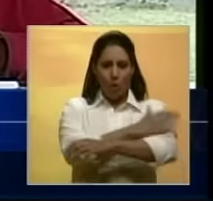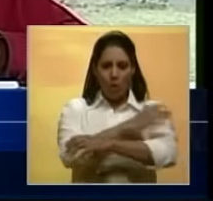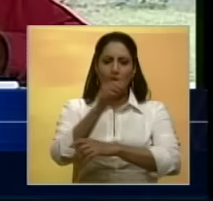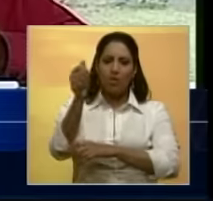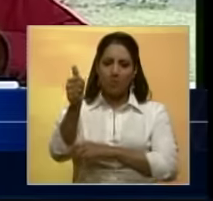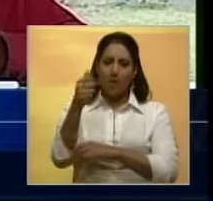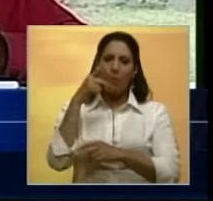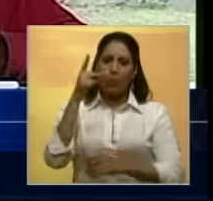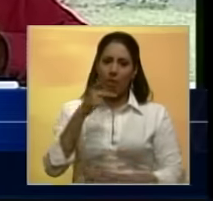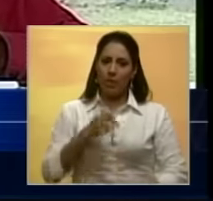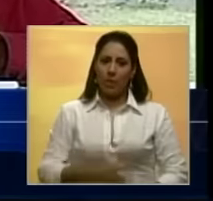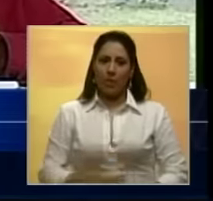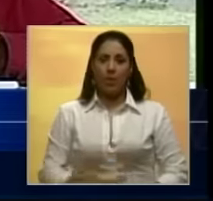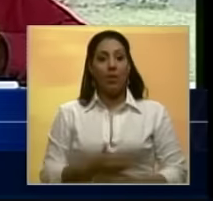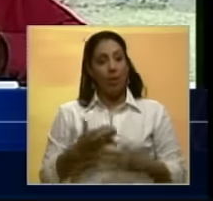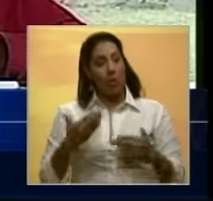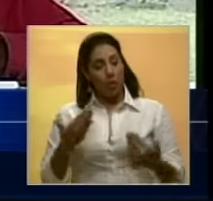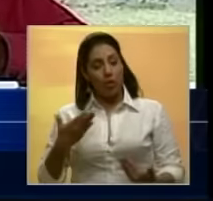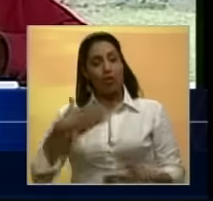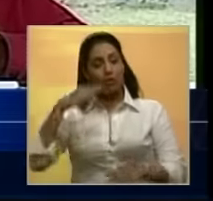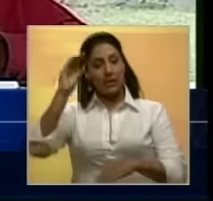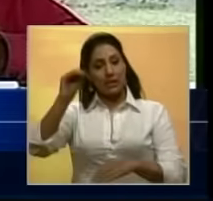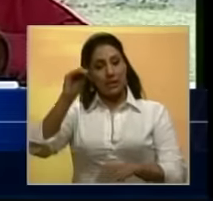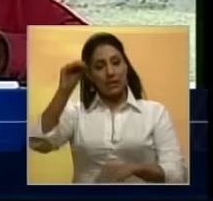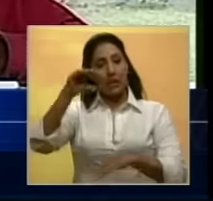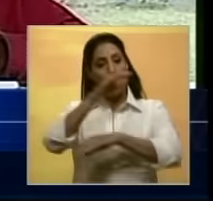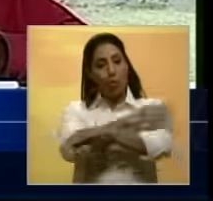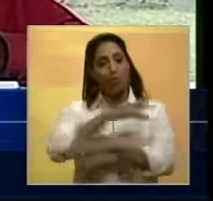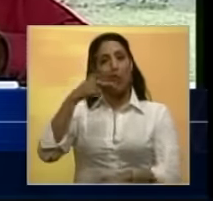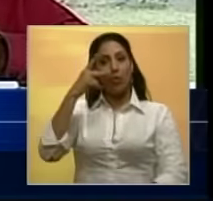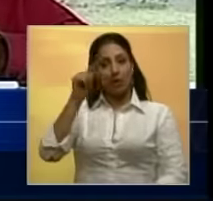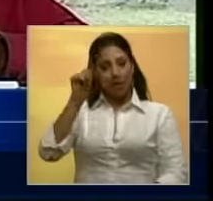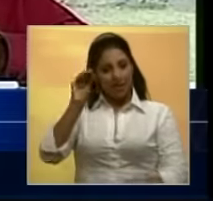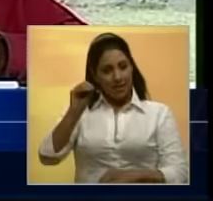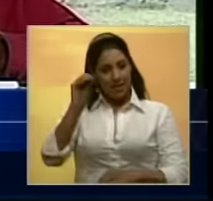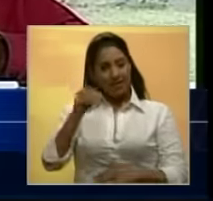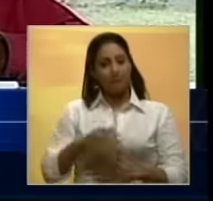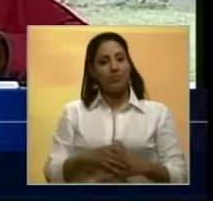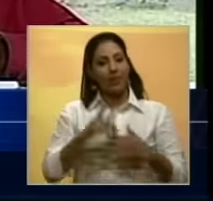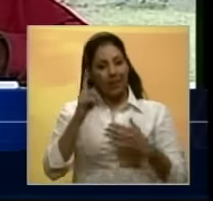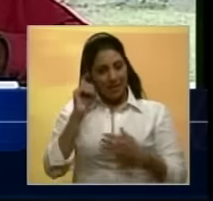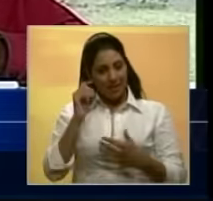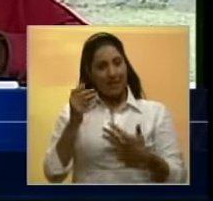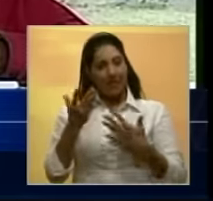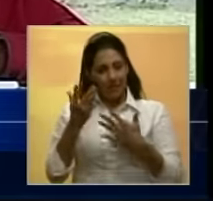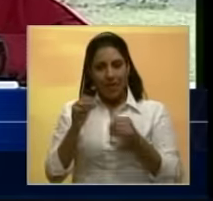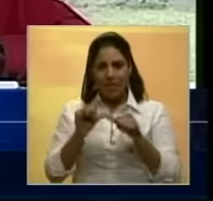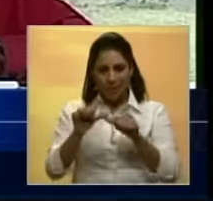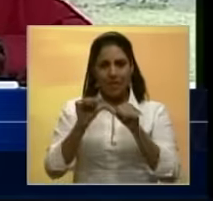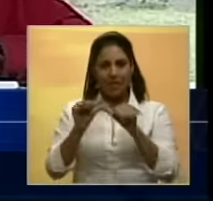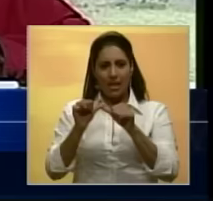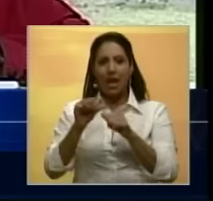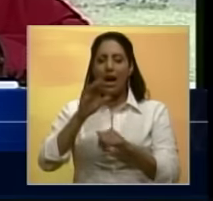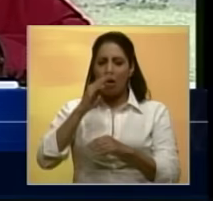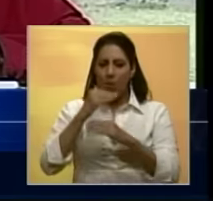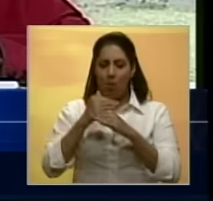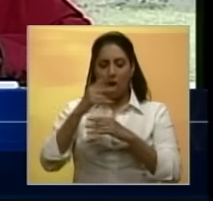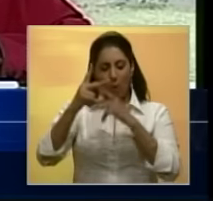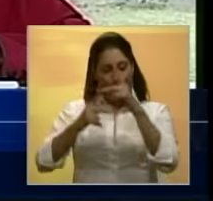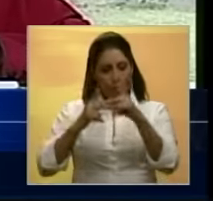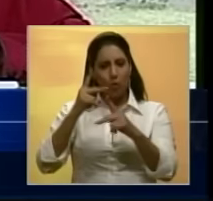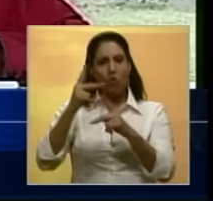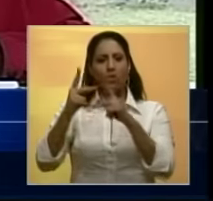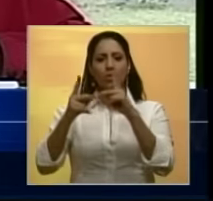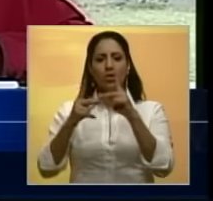oposición política. Por eso llamo a la oposición política a que se mantenga como se mantiene en el